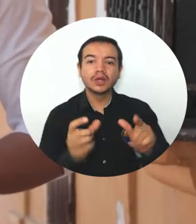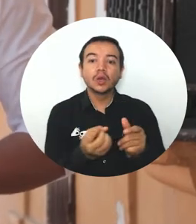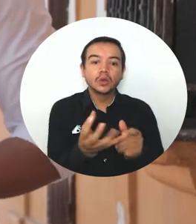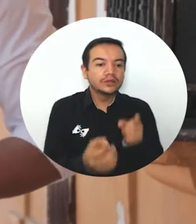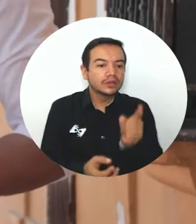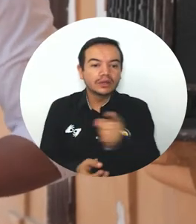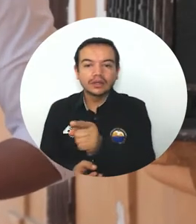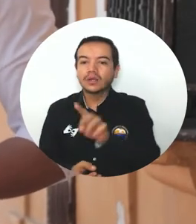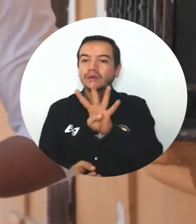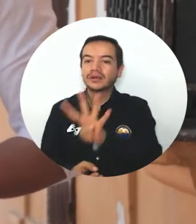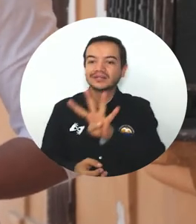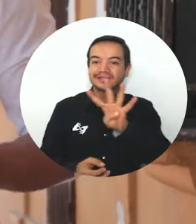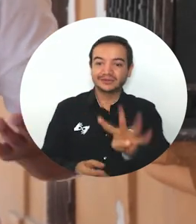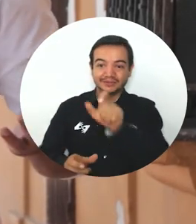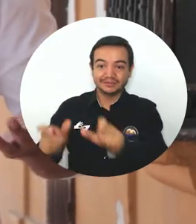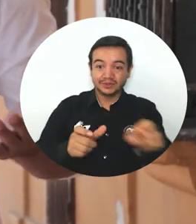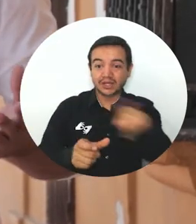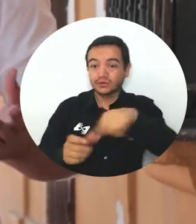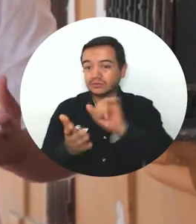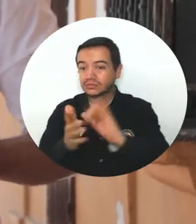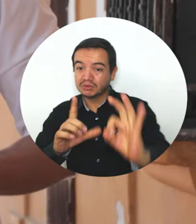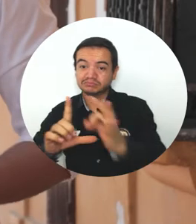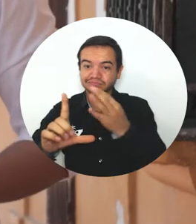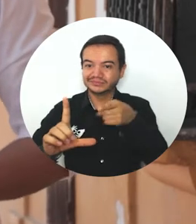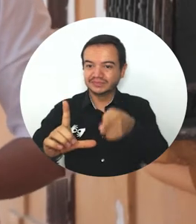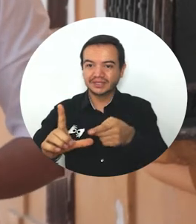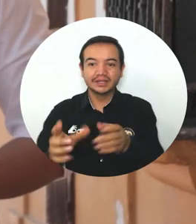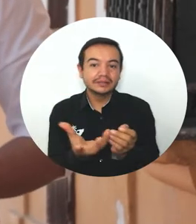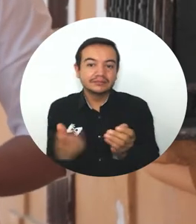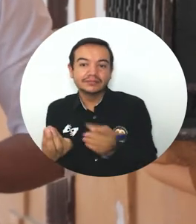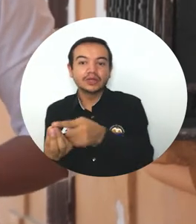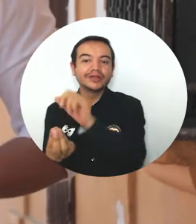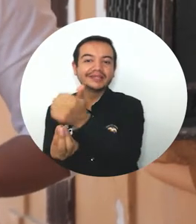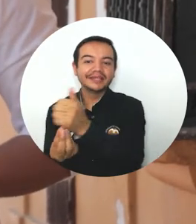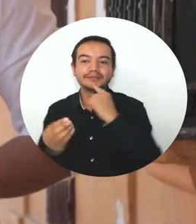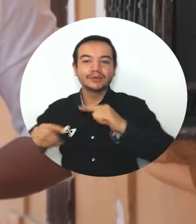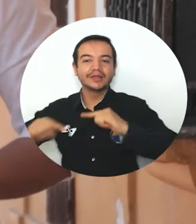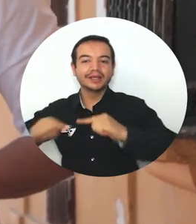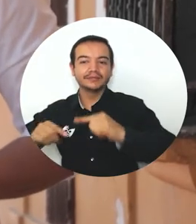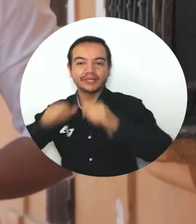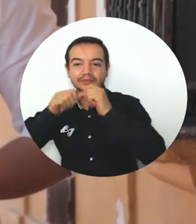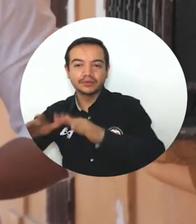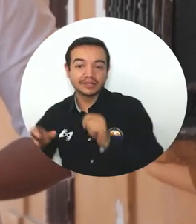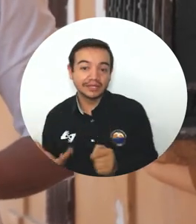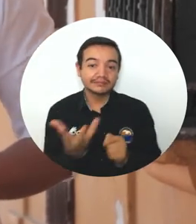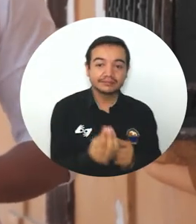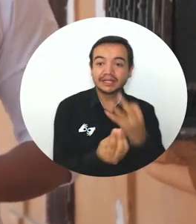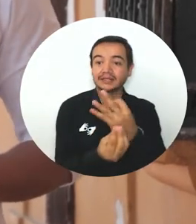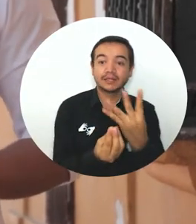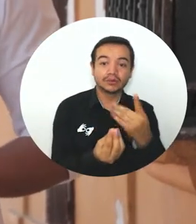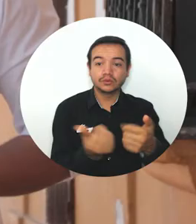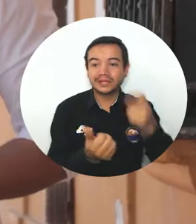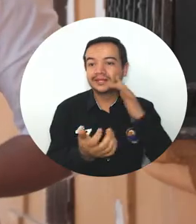nuevos profesionales de pregrado virtual por ciclos propedéuticos, 10 en administración pública y 34 en administración de la